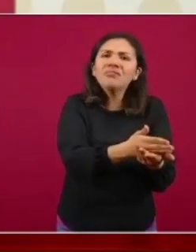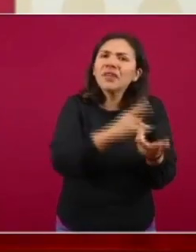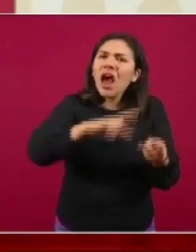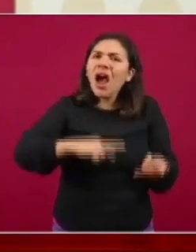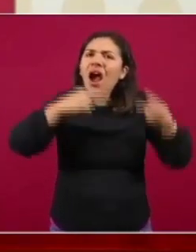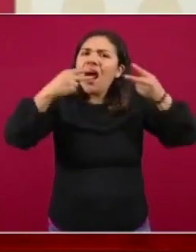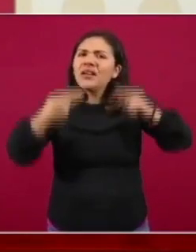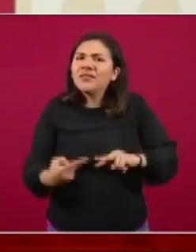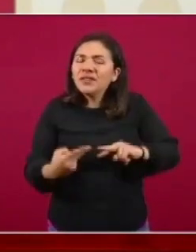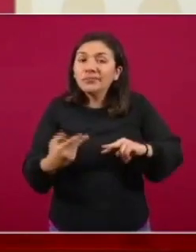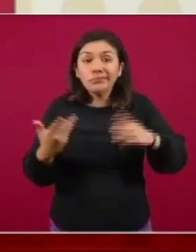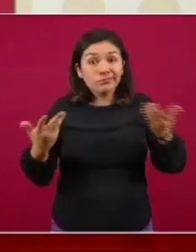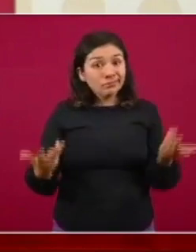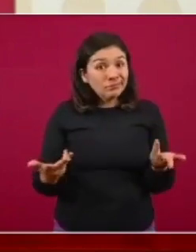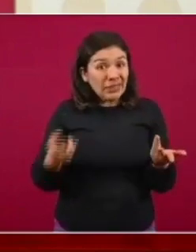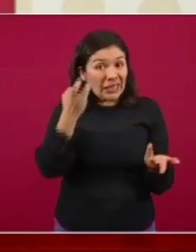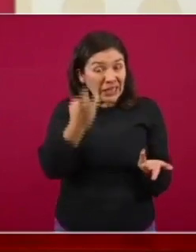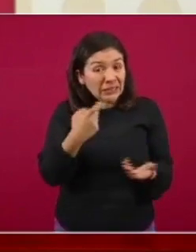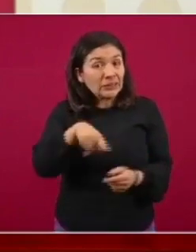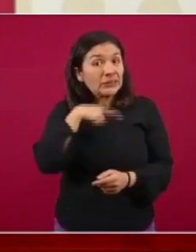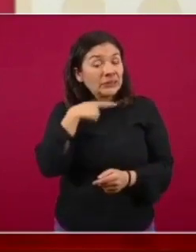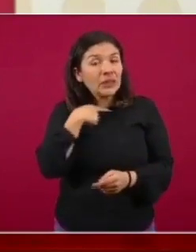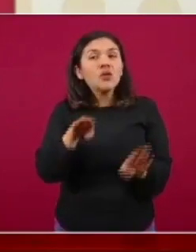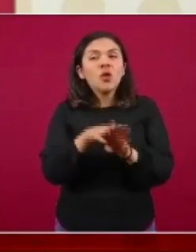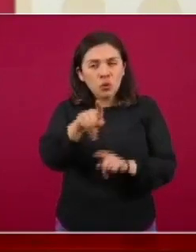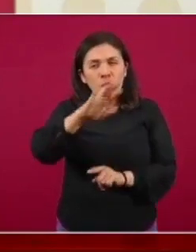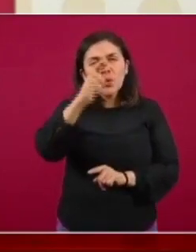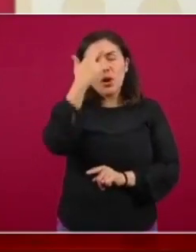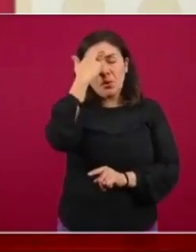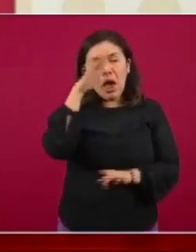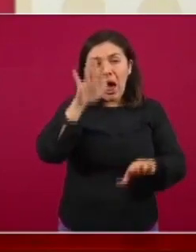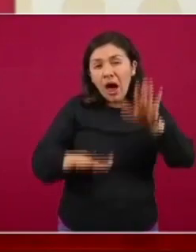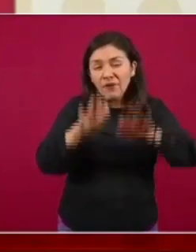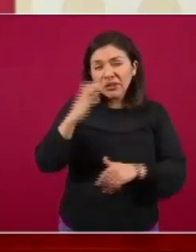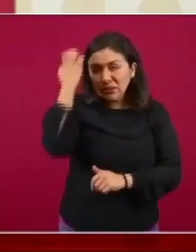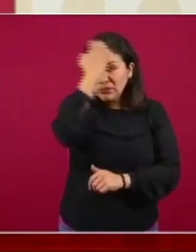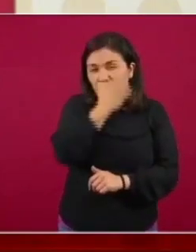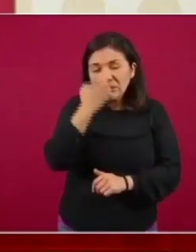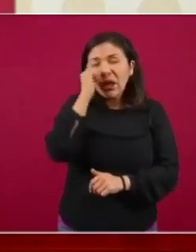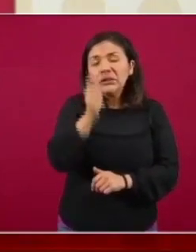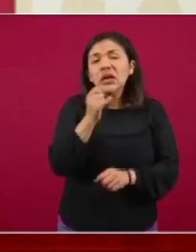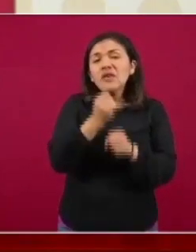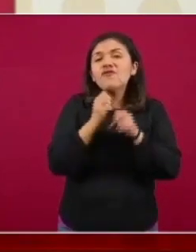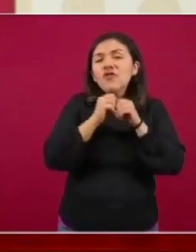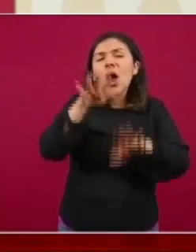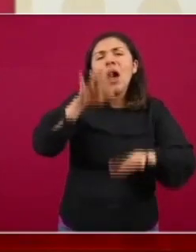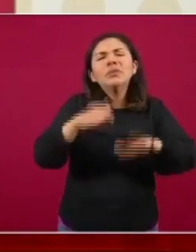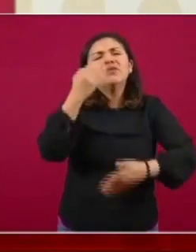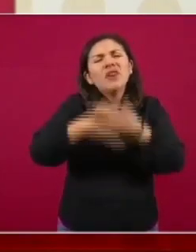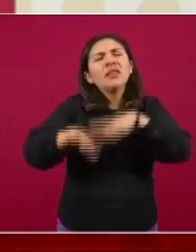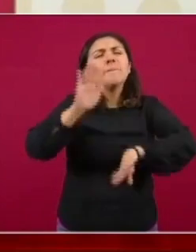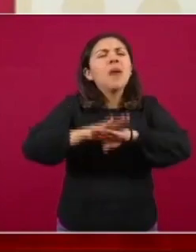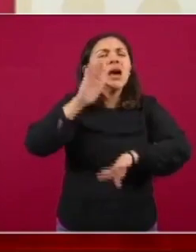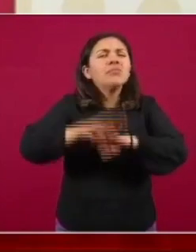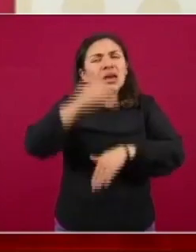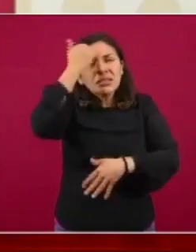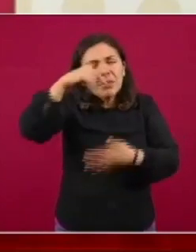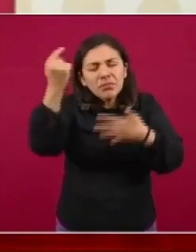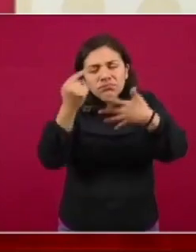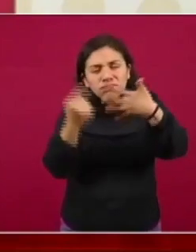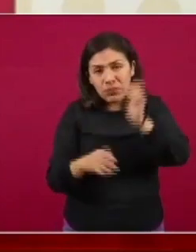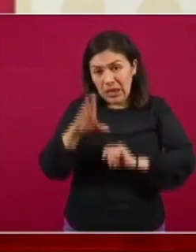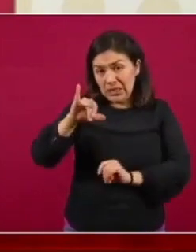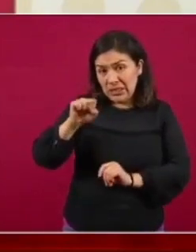¿Qué quiere decir esto? También recuerden que a veces los análisis son los datos, ¿no? Y a veces faltan mucha información. El